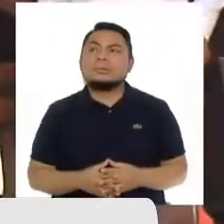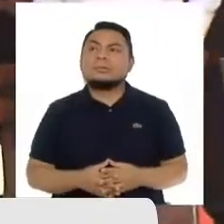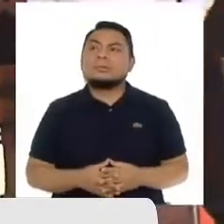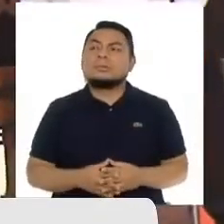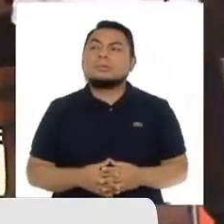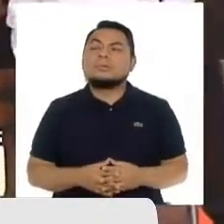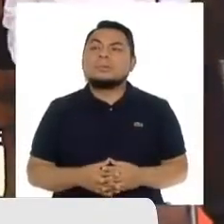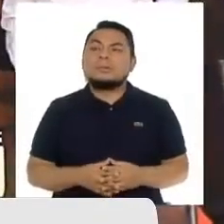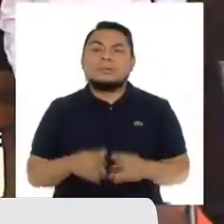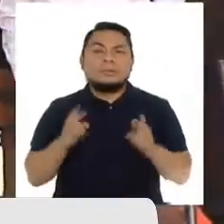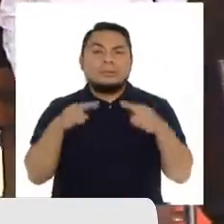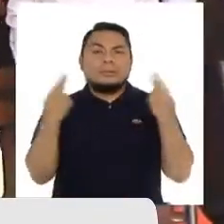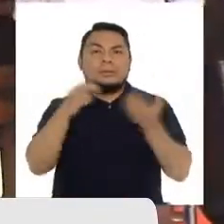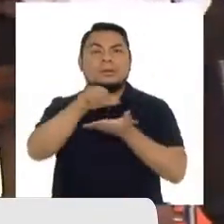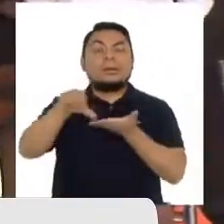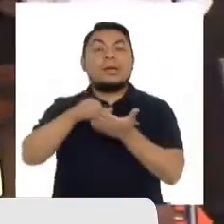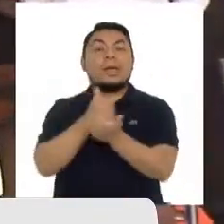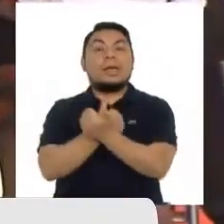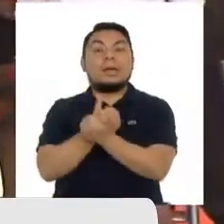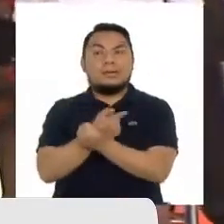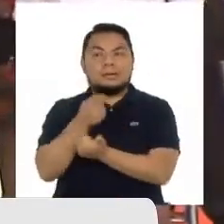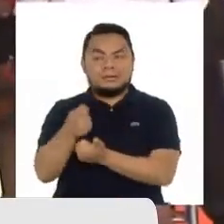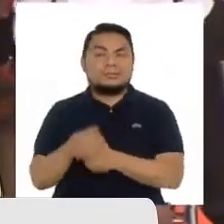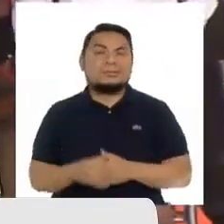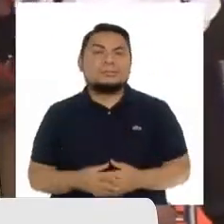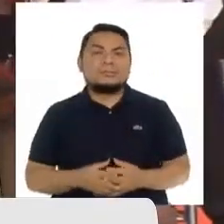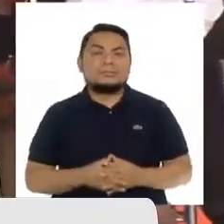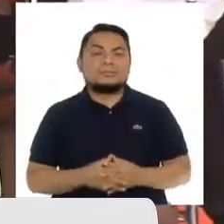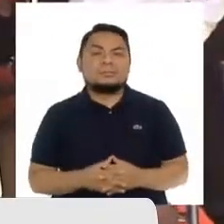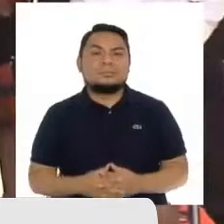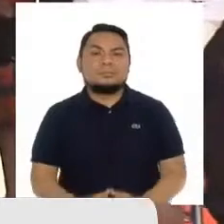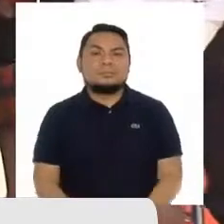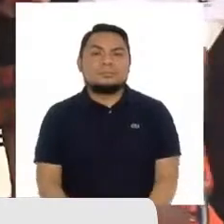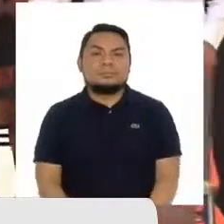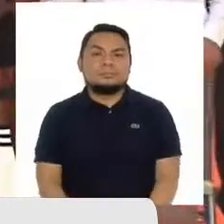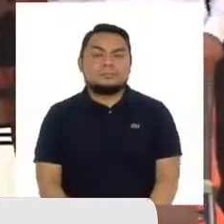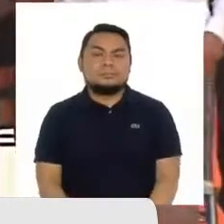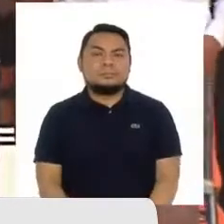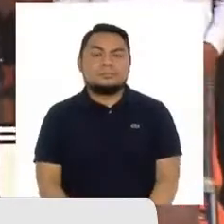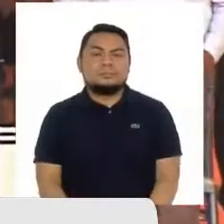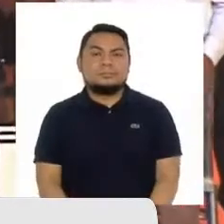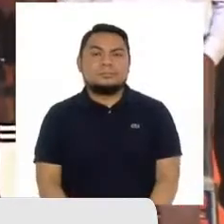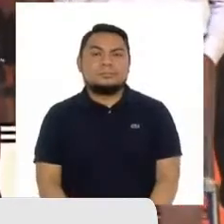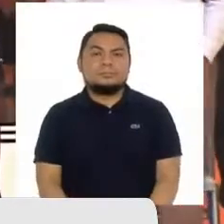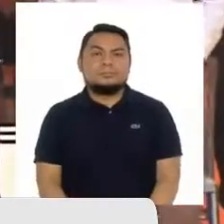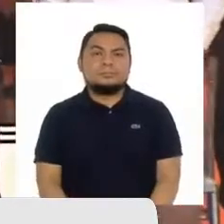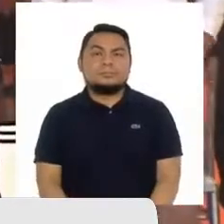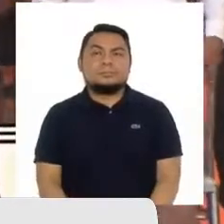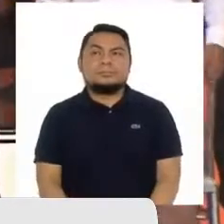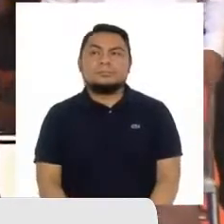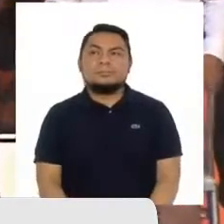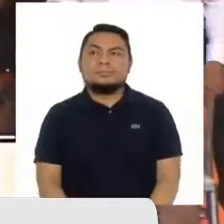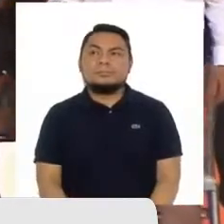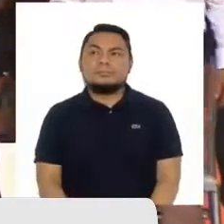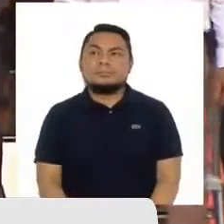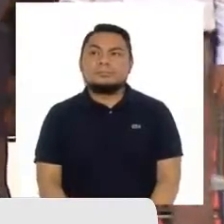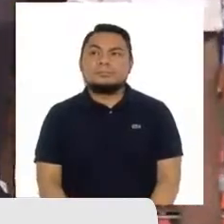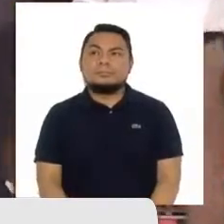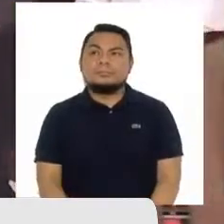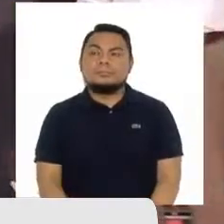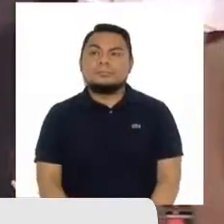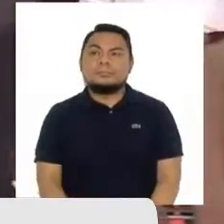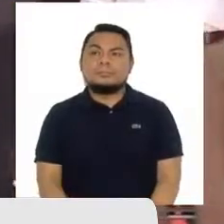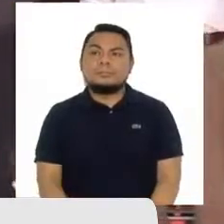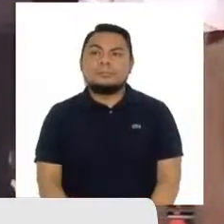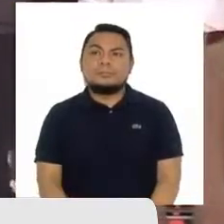desarrolló en la plaza de armas de la ciudad de huamanga retornamos con más actividades del estado que permanece todavía en